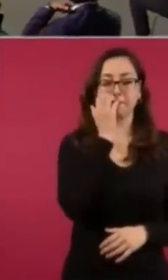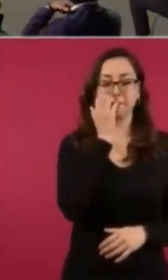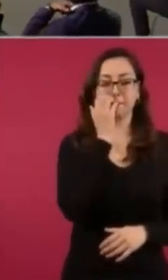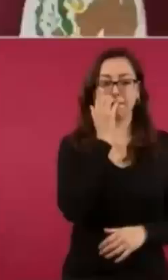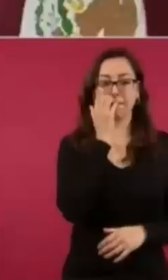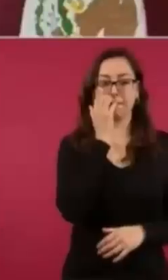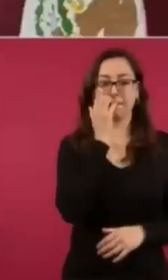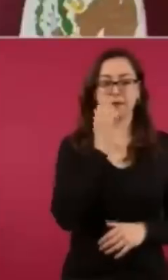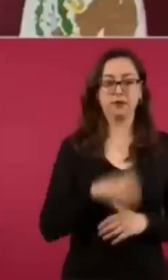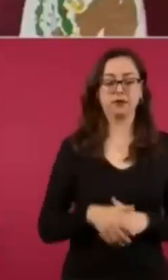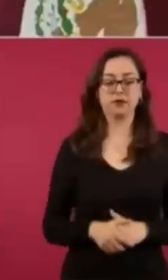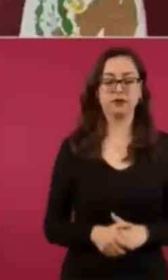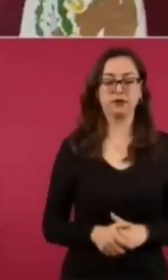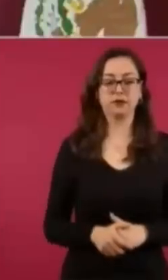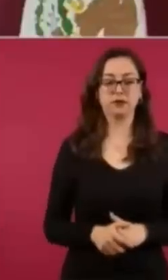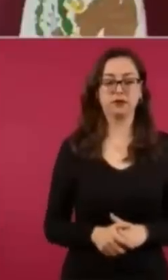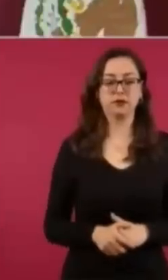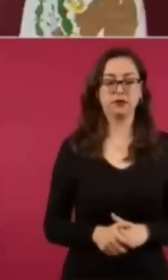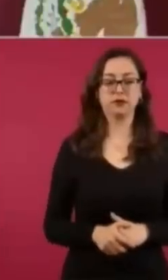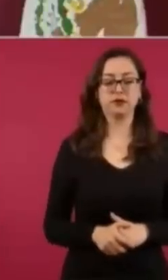la UFC